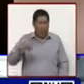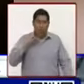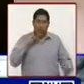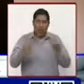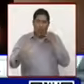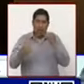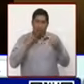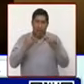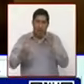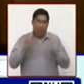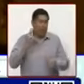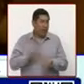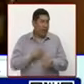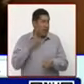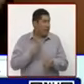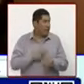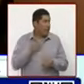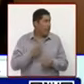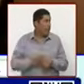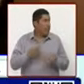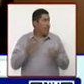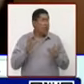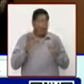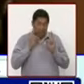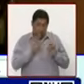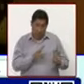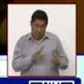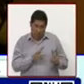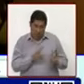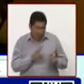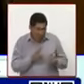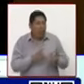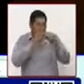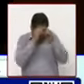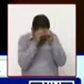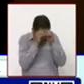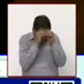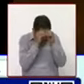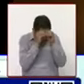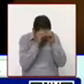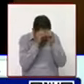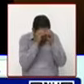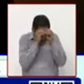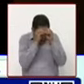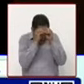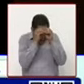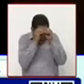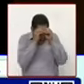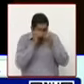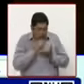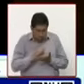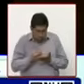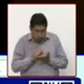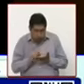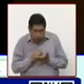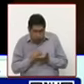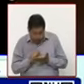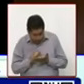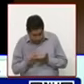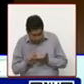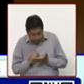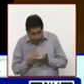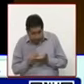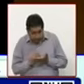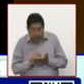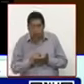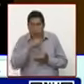reportan permanentemente cuando a simple vista ellos observan en su patrullaje diario, observan que podían tener